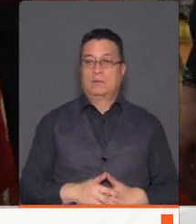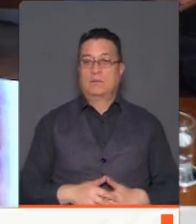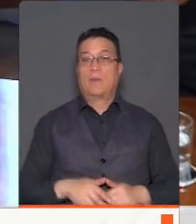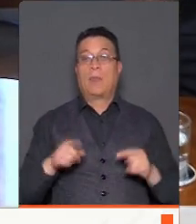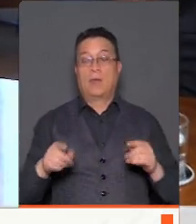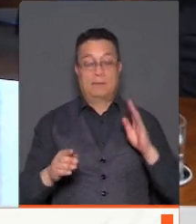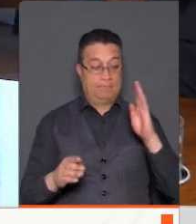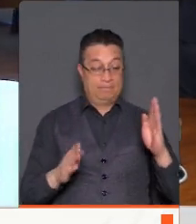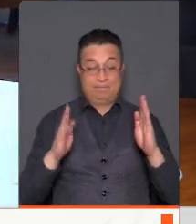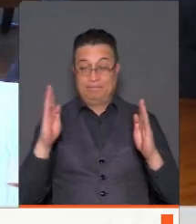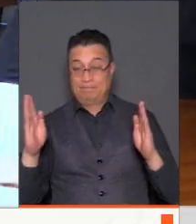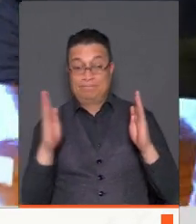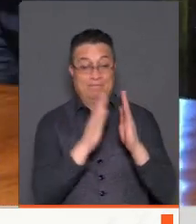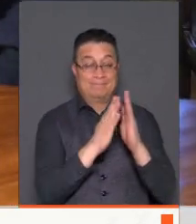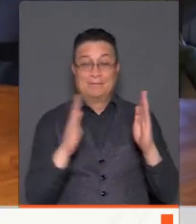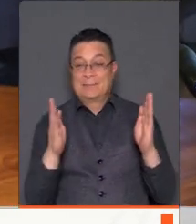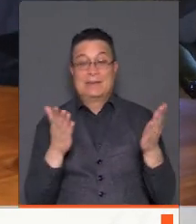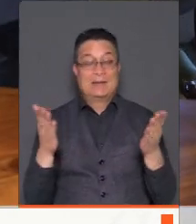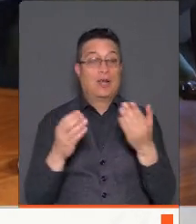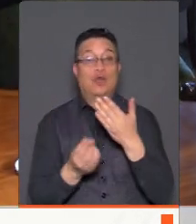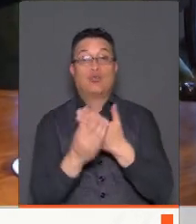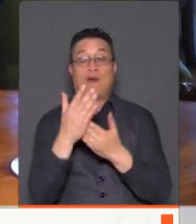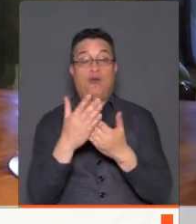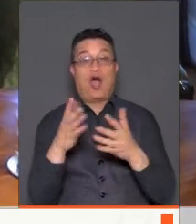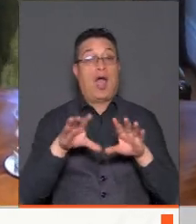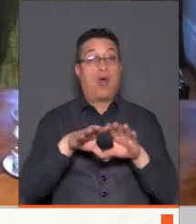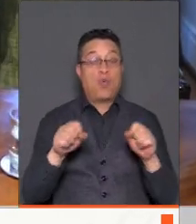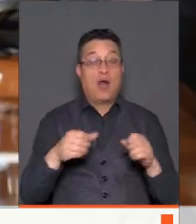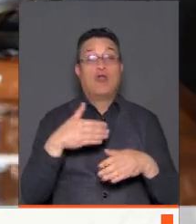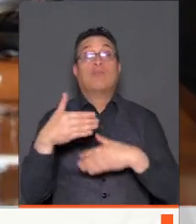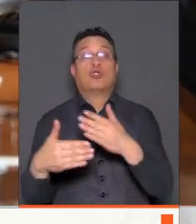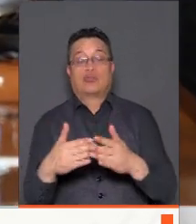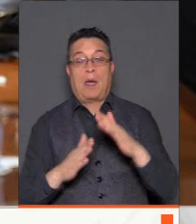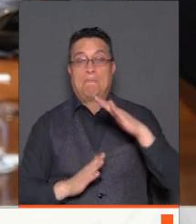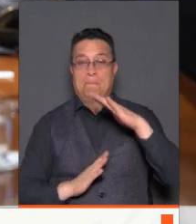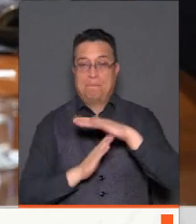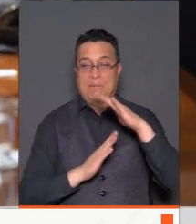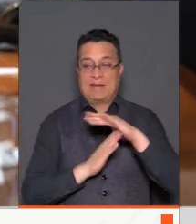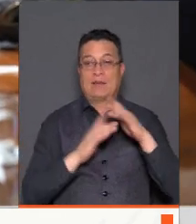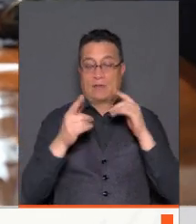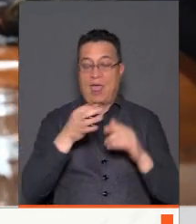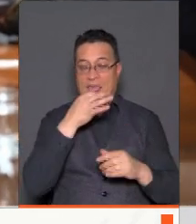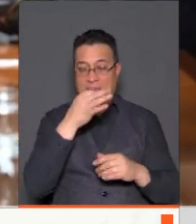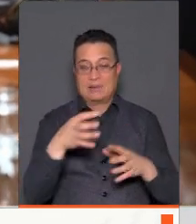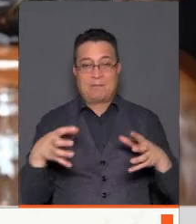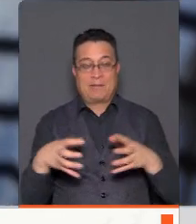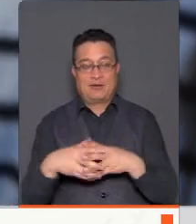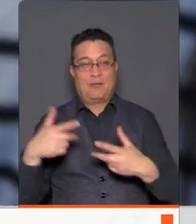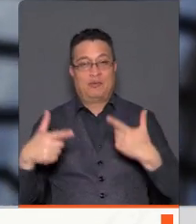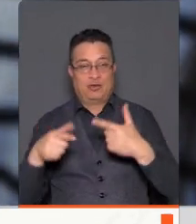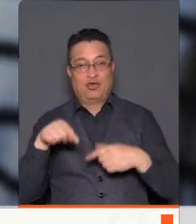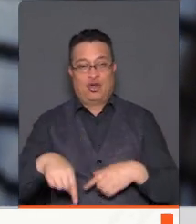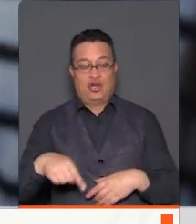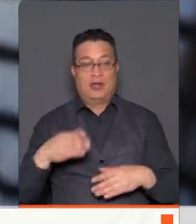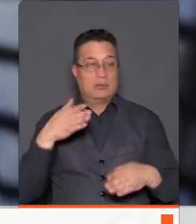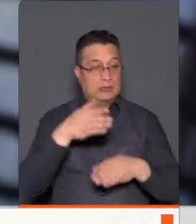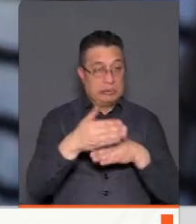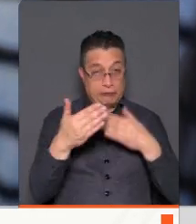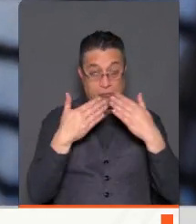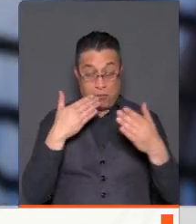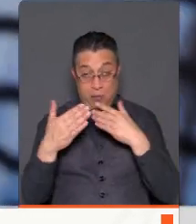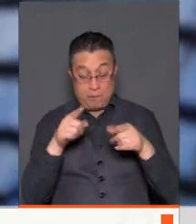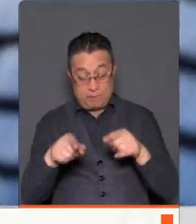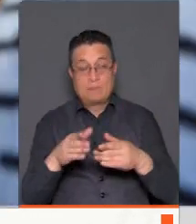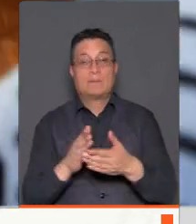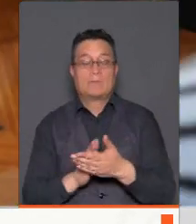para este nuevo proceso y este acuerdo van a quedar pendientes. Lo que han dicho los presidentes de los partidos que estuvieron aquí en La Moneda hoy es que esas discusiones van a empezar